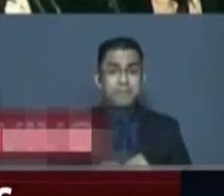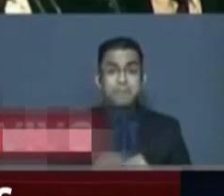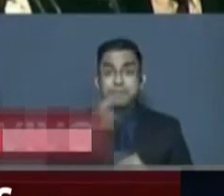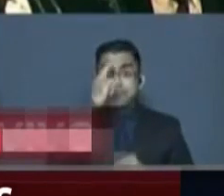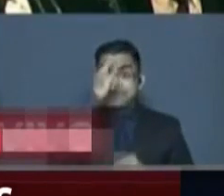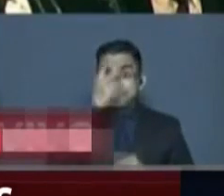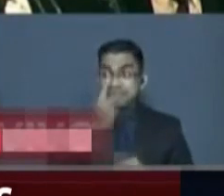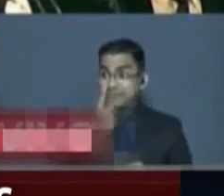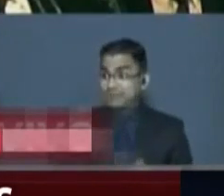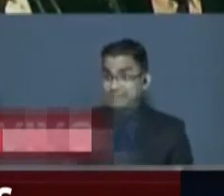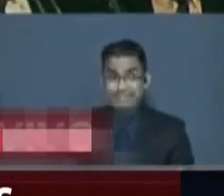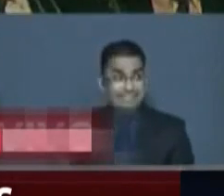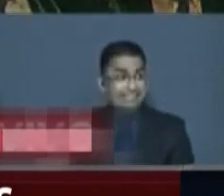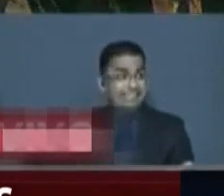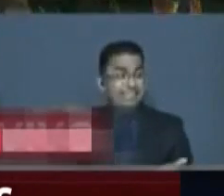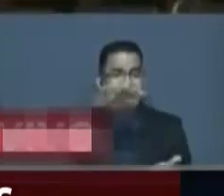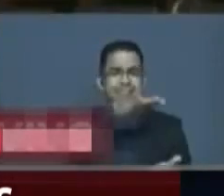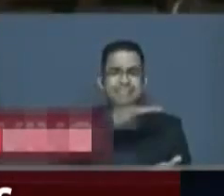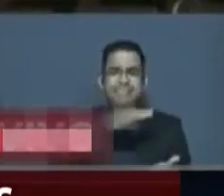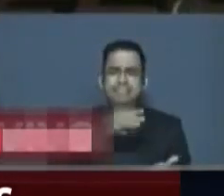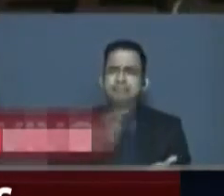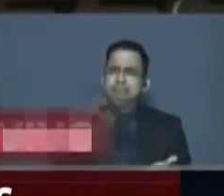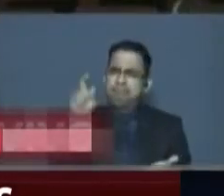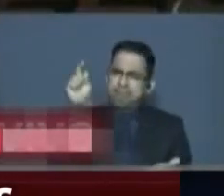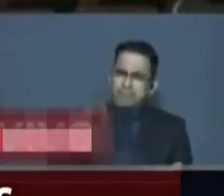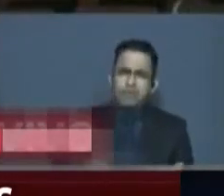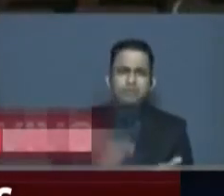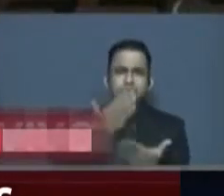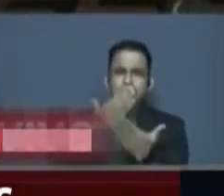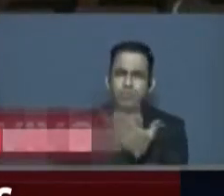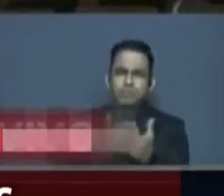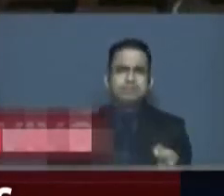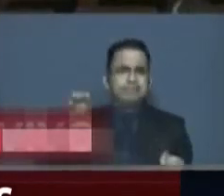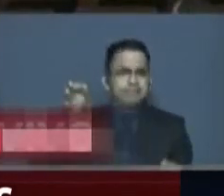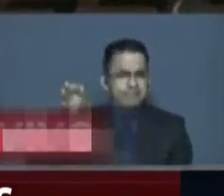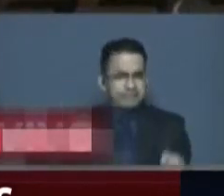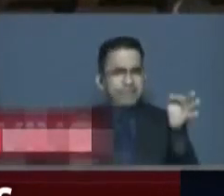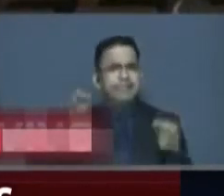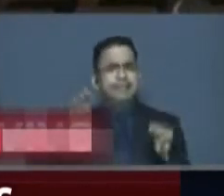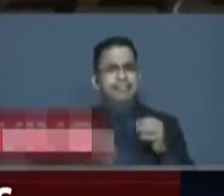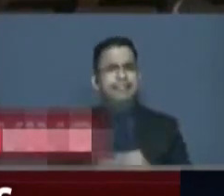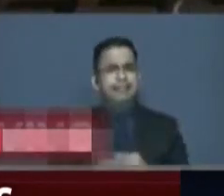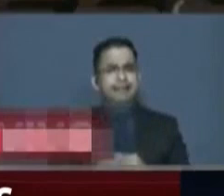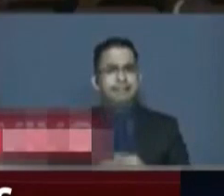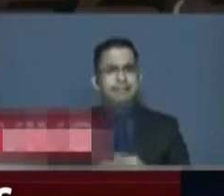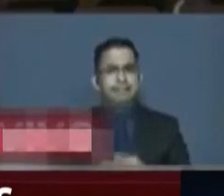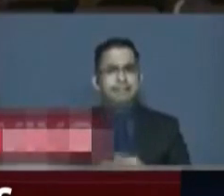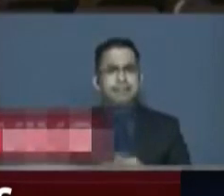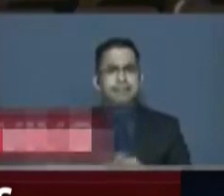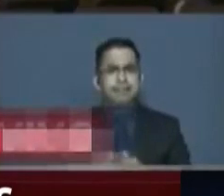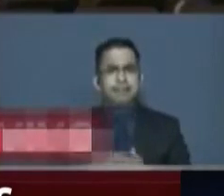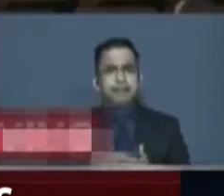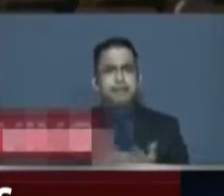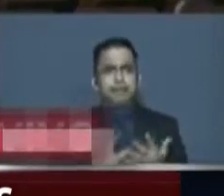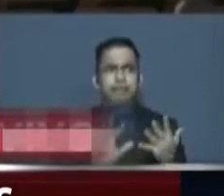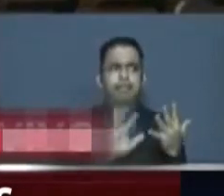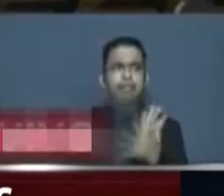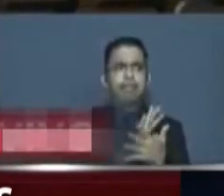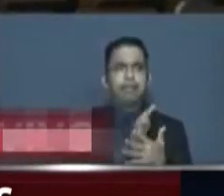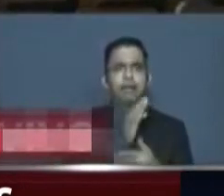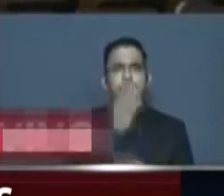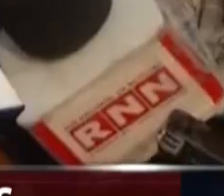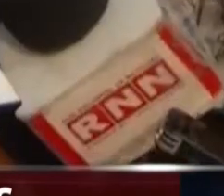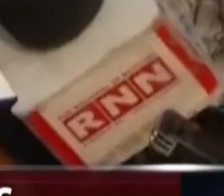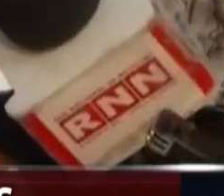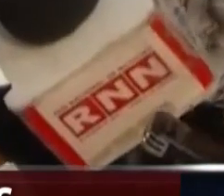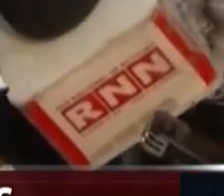su creencia, llegando a esbozar para ese un nuevo proyecto de nación, el boceto de un cuerpo legal que garantizara una sociedad